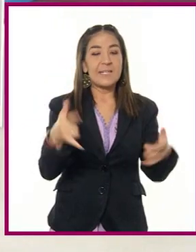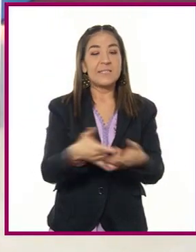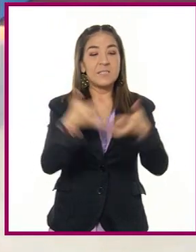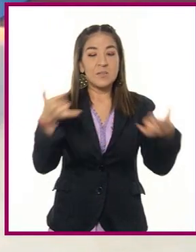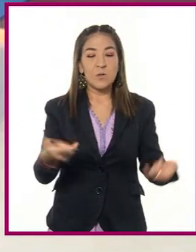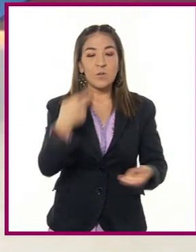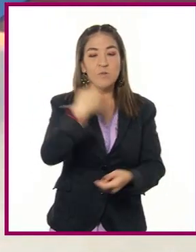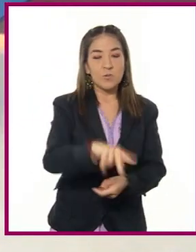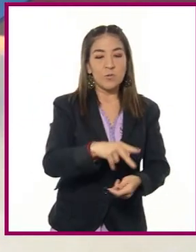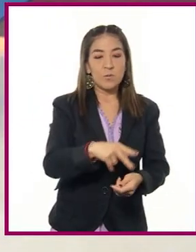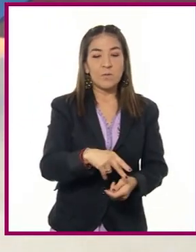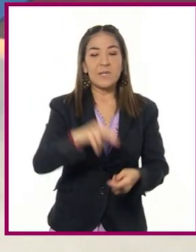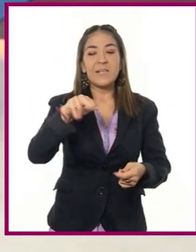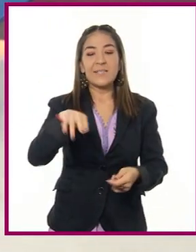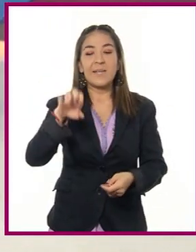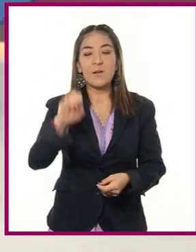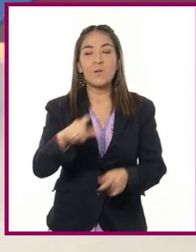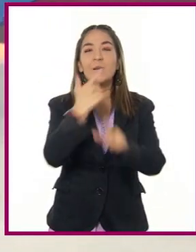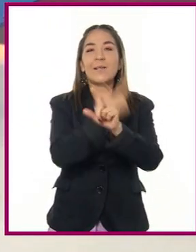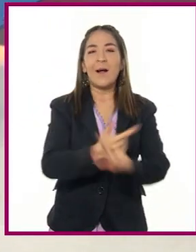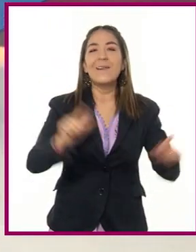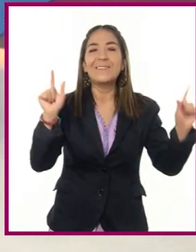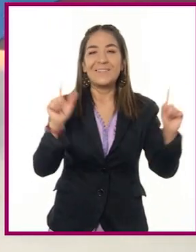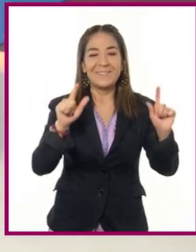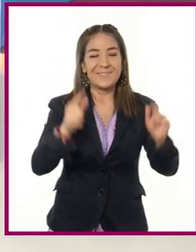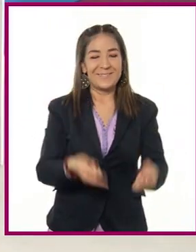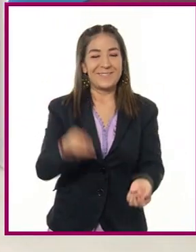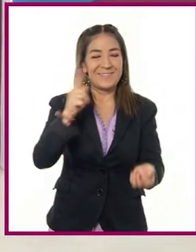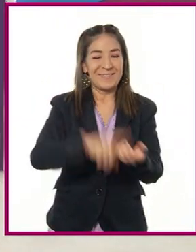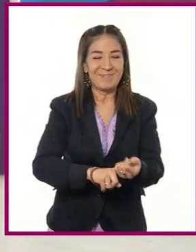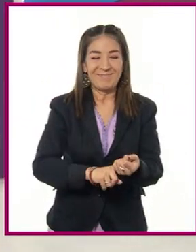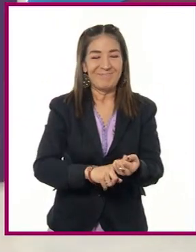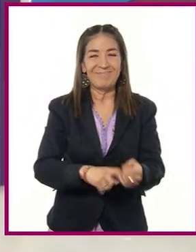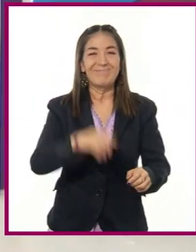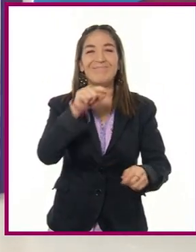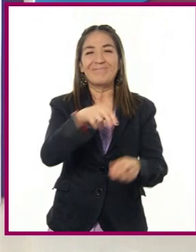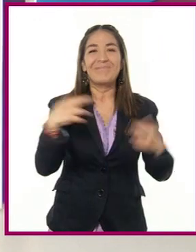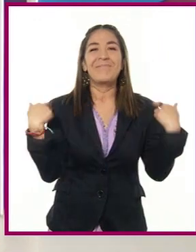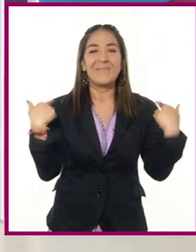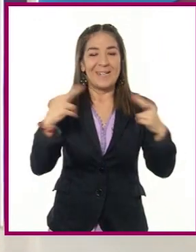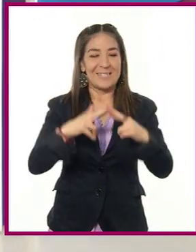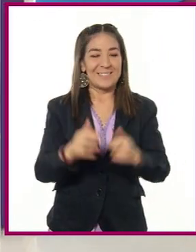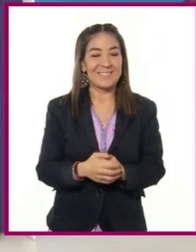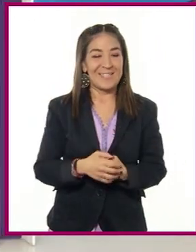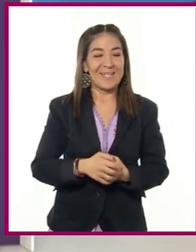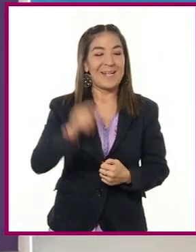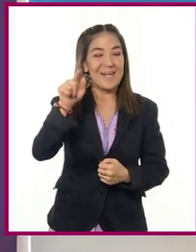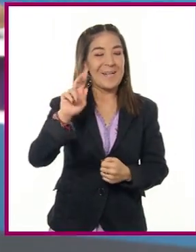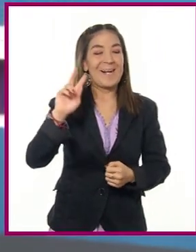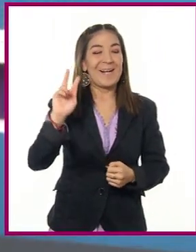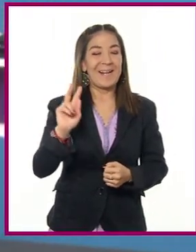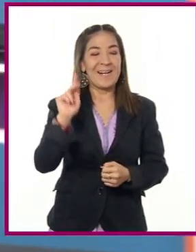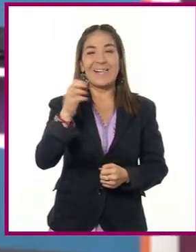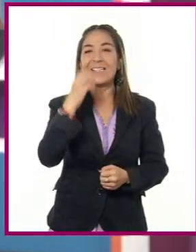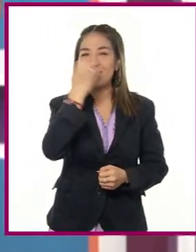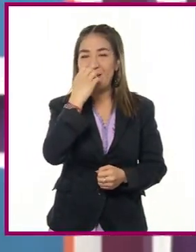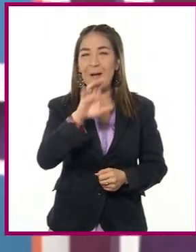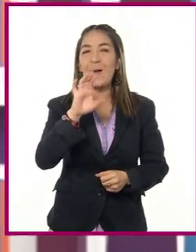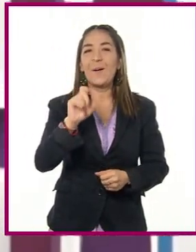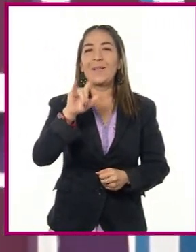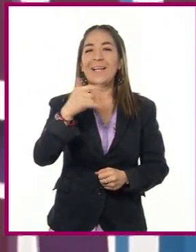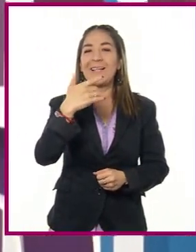del neoliberalismo del escritor Fernando Escalante Gonzalvo, profesor del Colegio de México, que dice